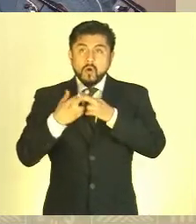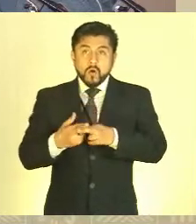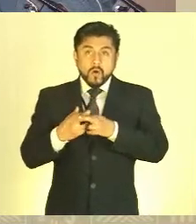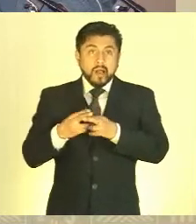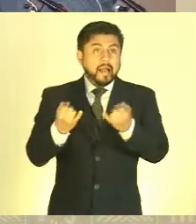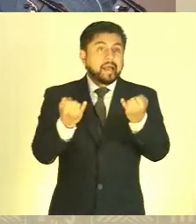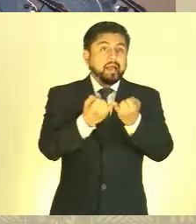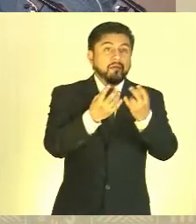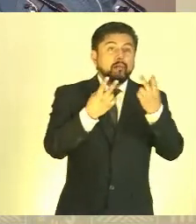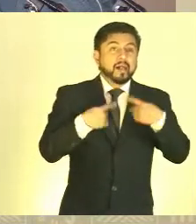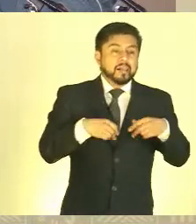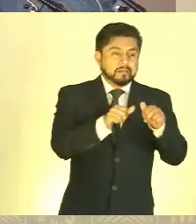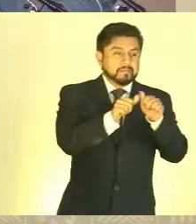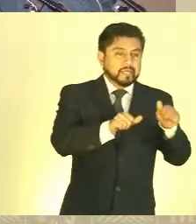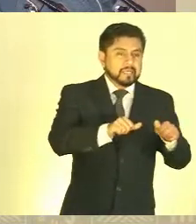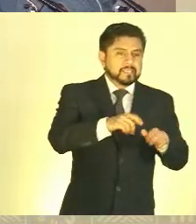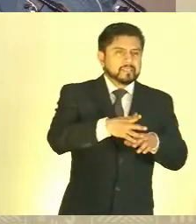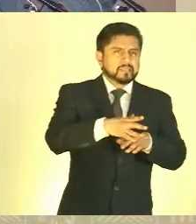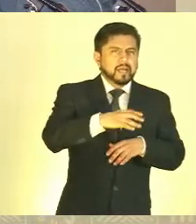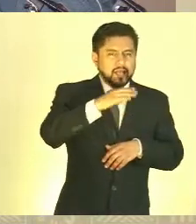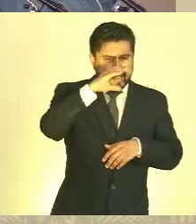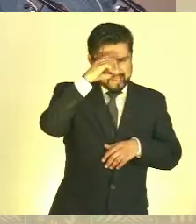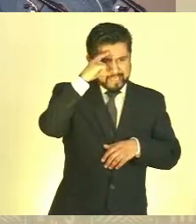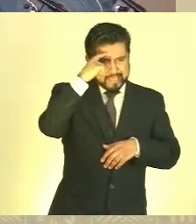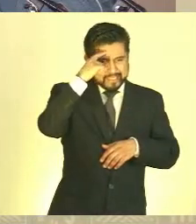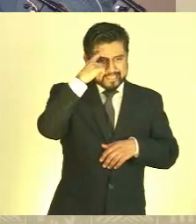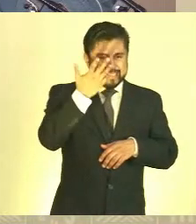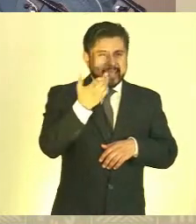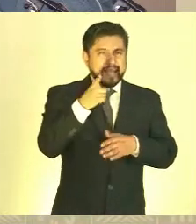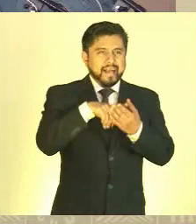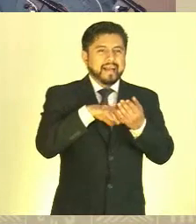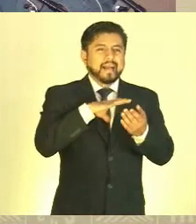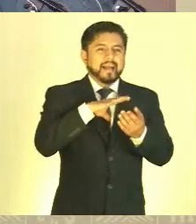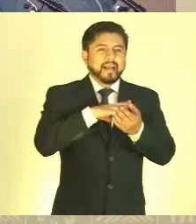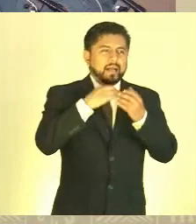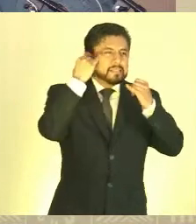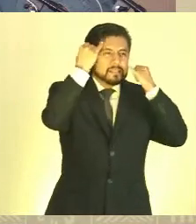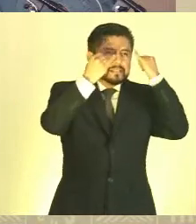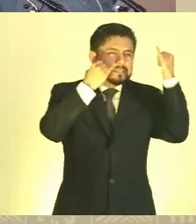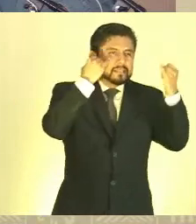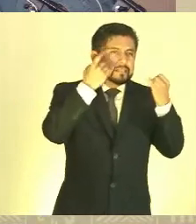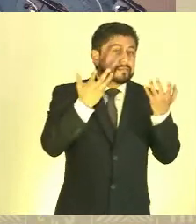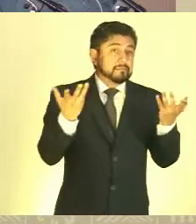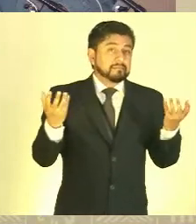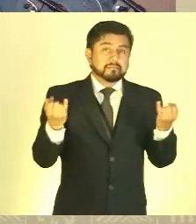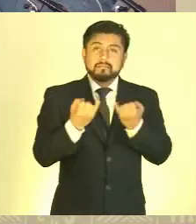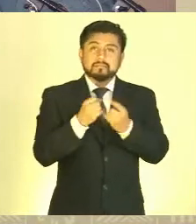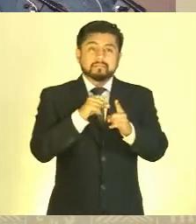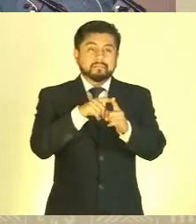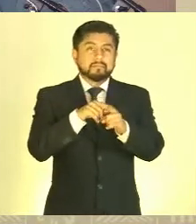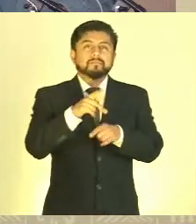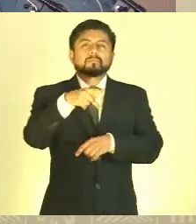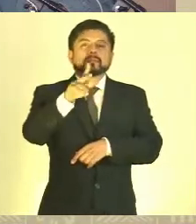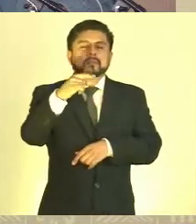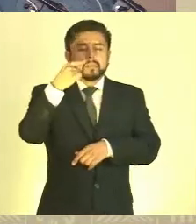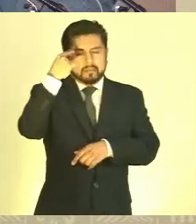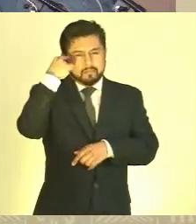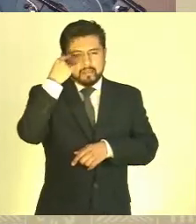Piénsese, yo no creo en la teoría de las cuerdas, creo que no sea una teoría, pero imaginar